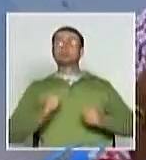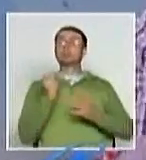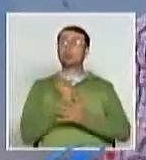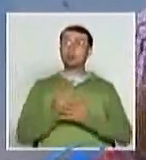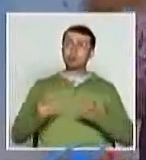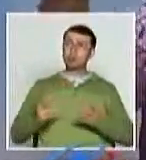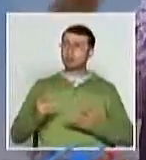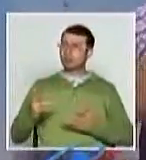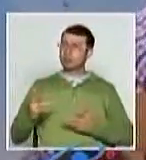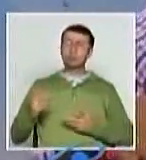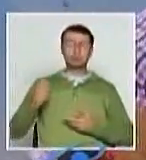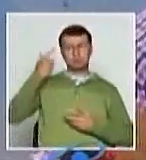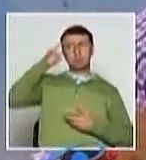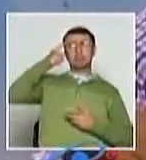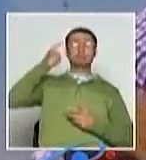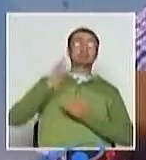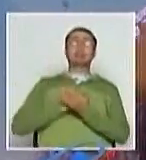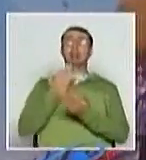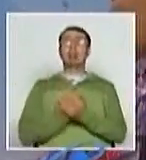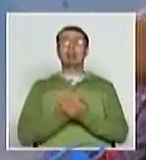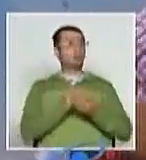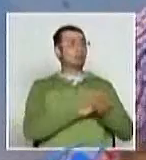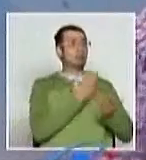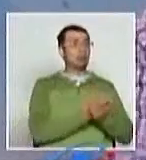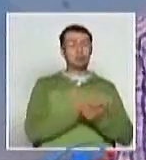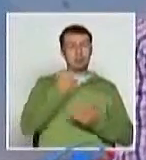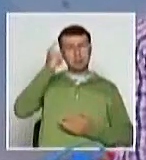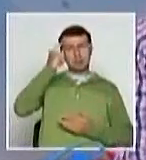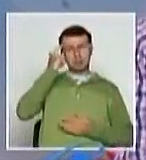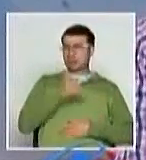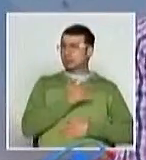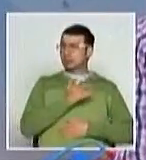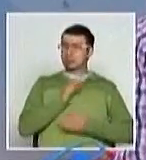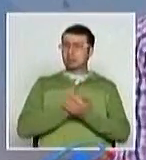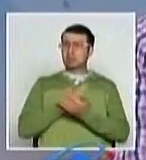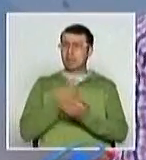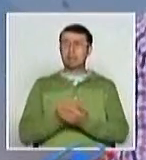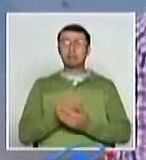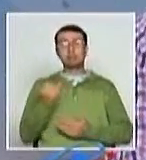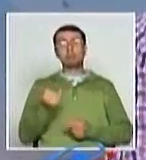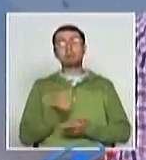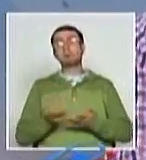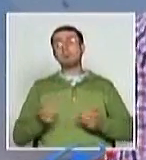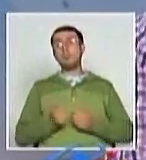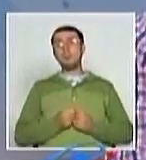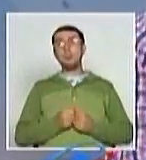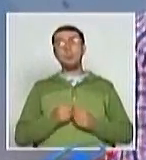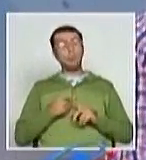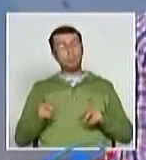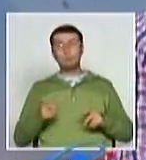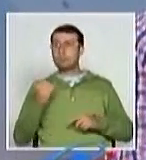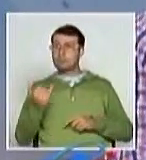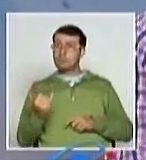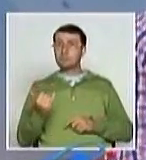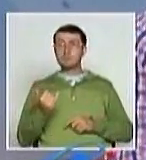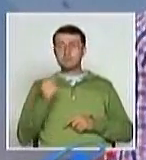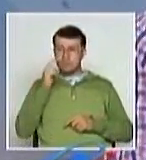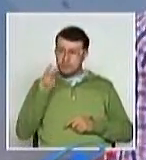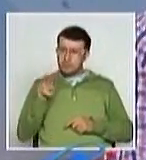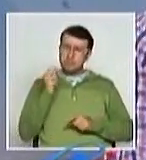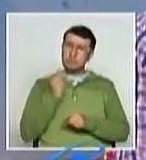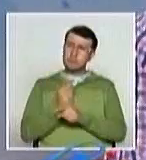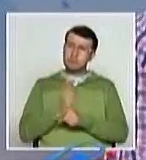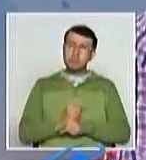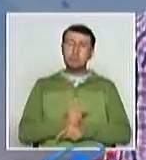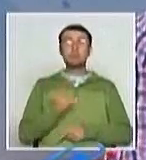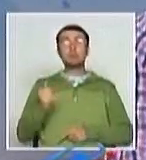nos cambian toda la información y uno percibe que la gente cambia es energía pero en el compartamiento también lo vemos Doctor César